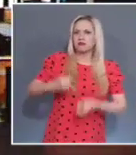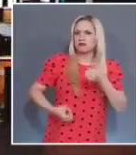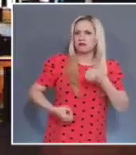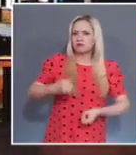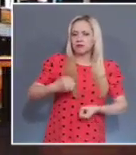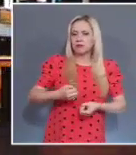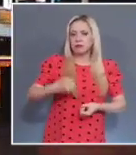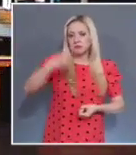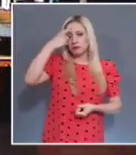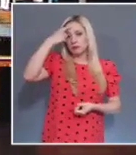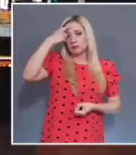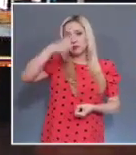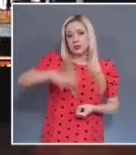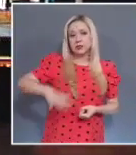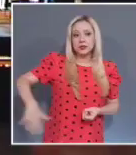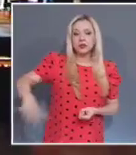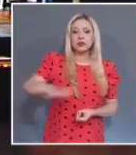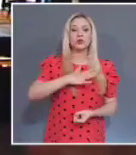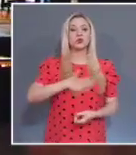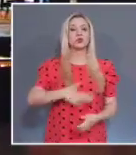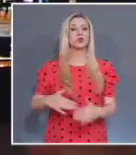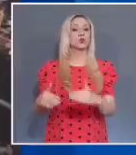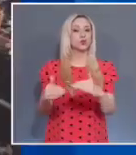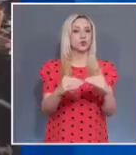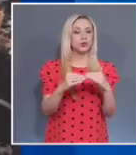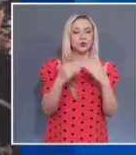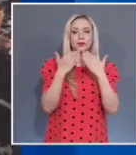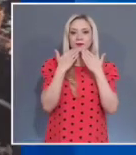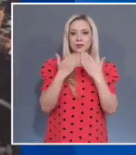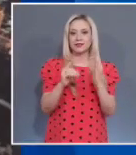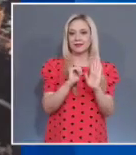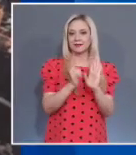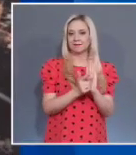ciudades equitativas y sostenibles.